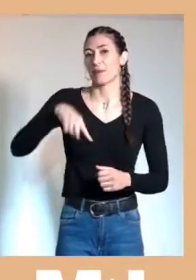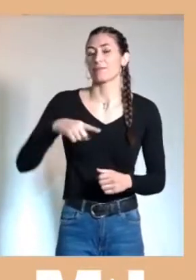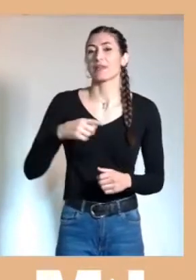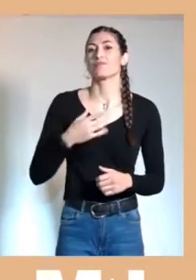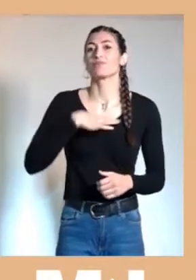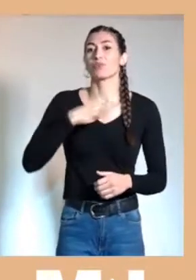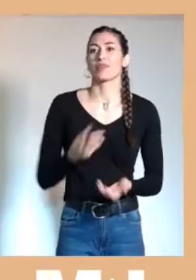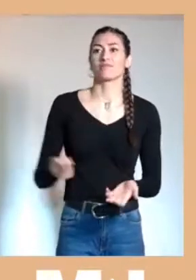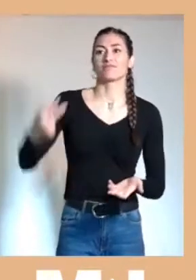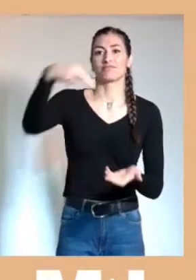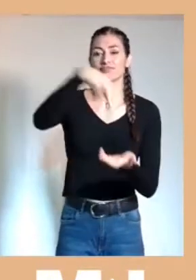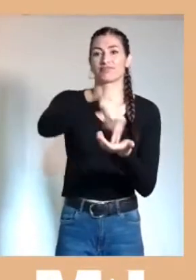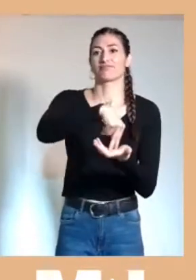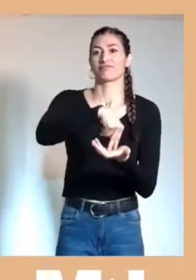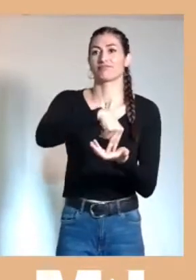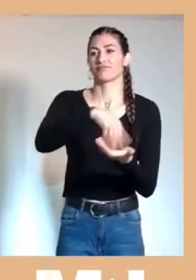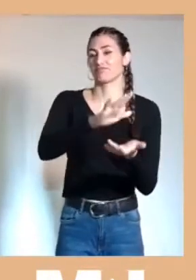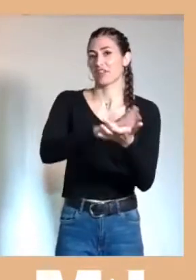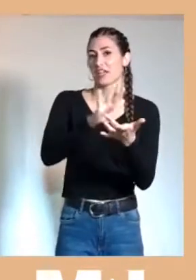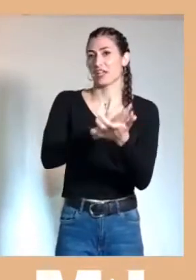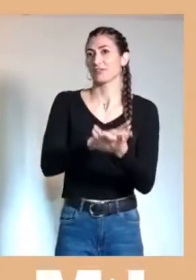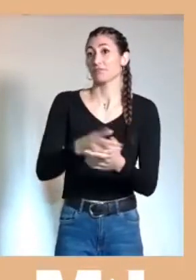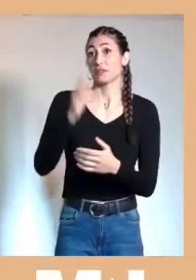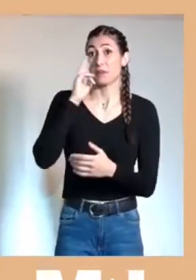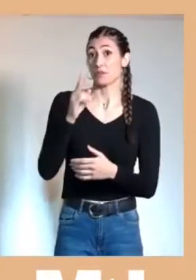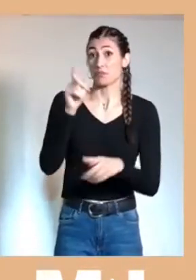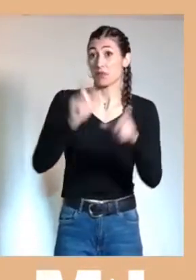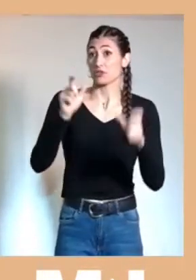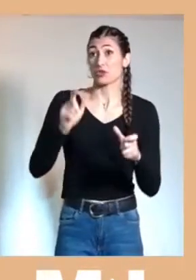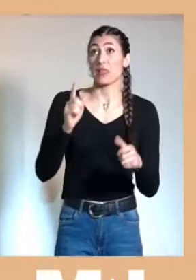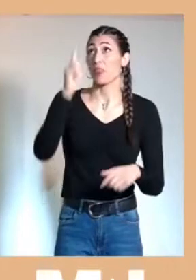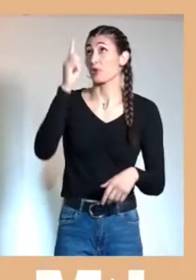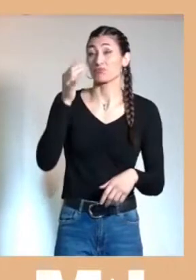levantar y vemos personas ateas.